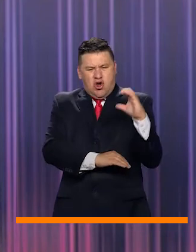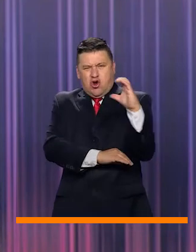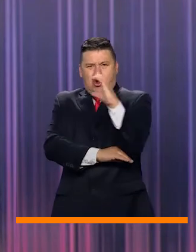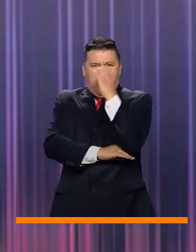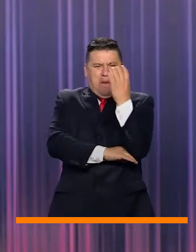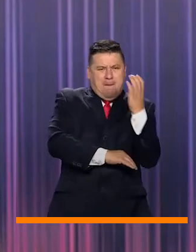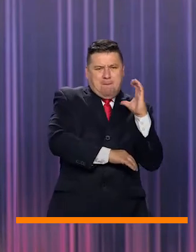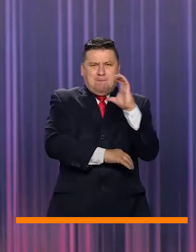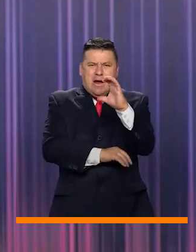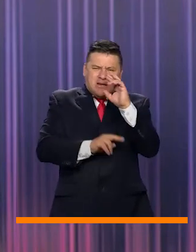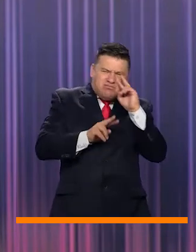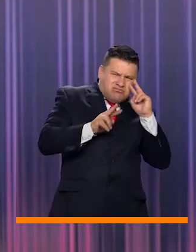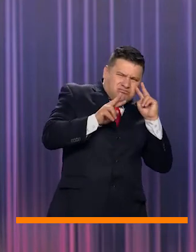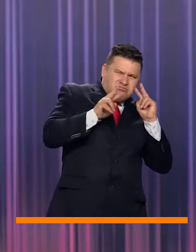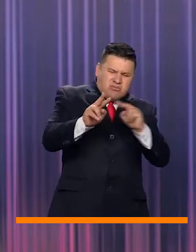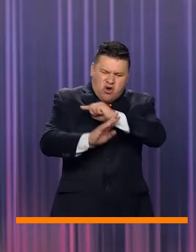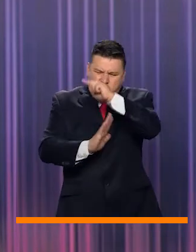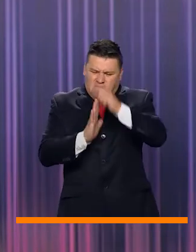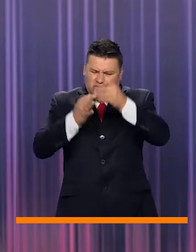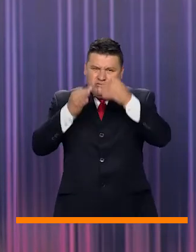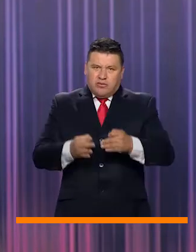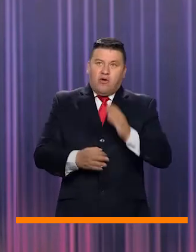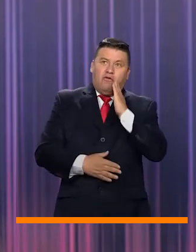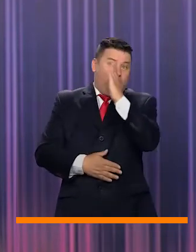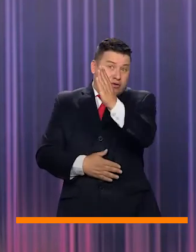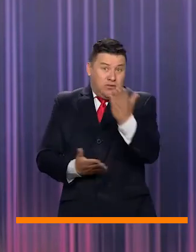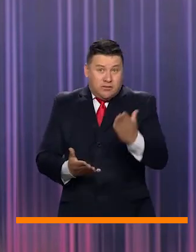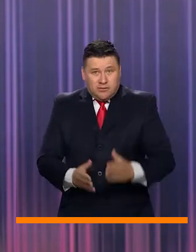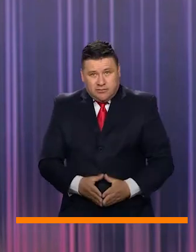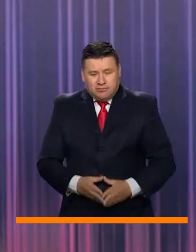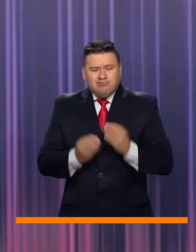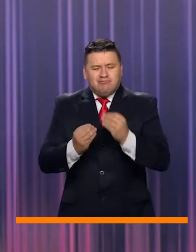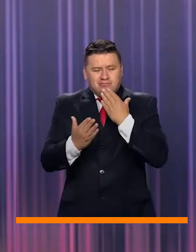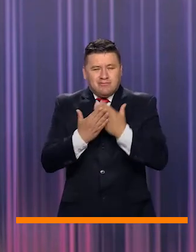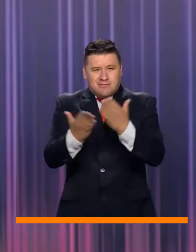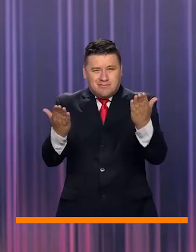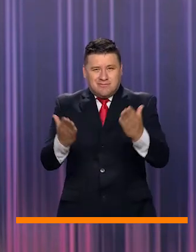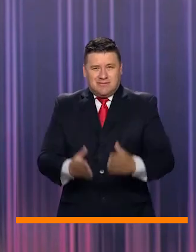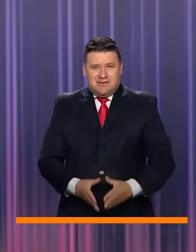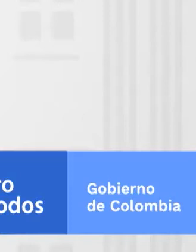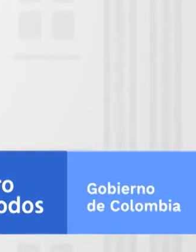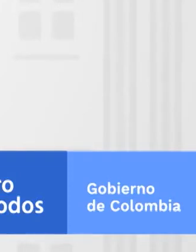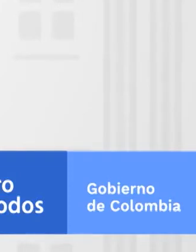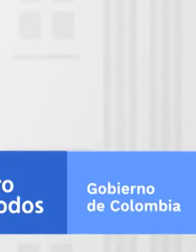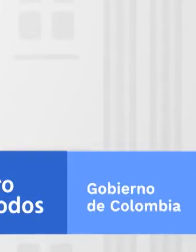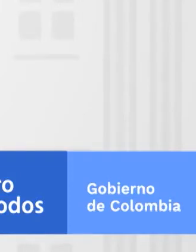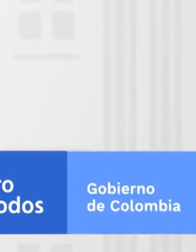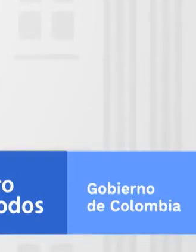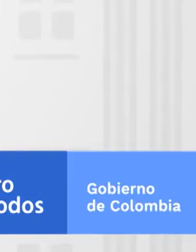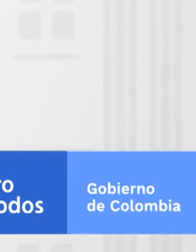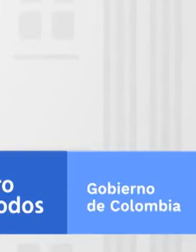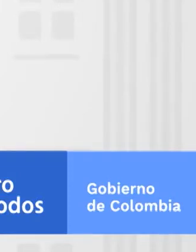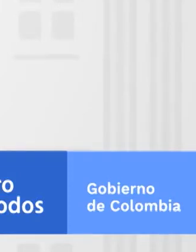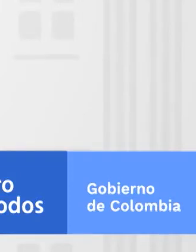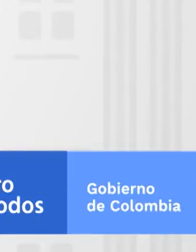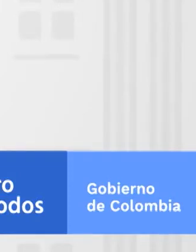país que mira con ímpetu hacia el progreso. Muchísimas gracias.